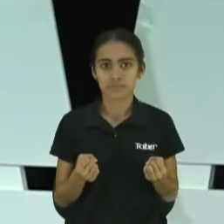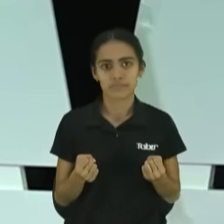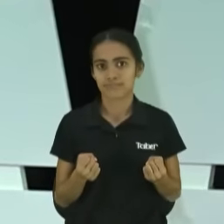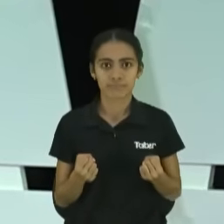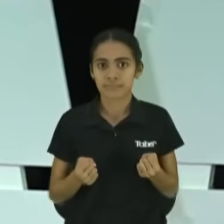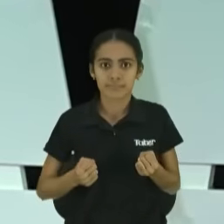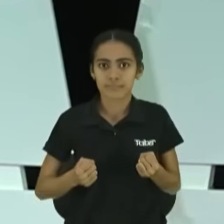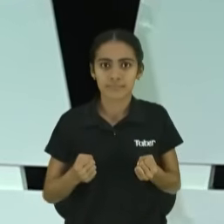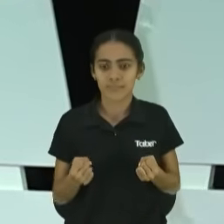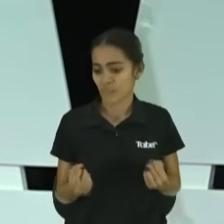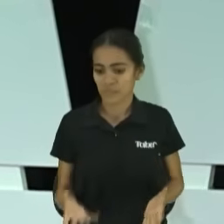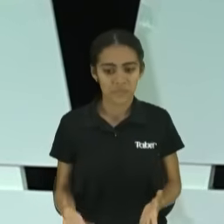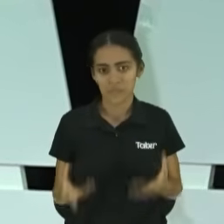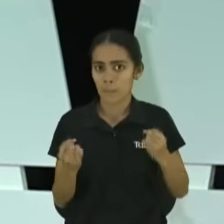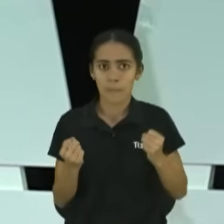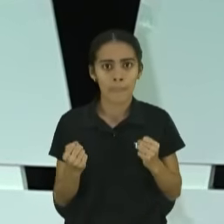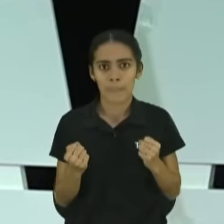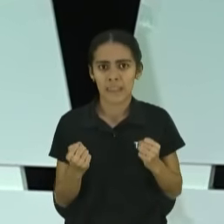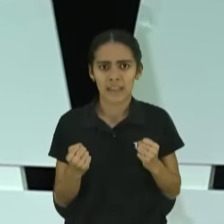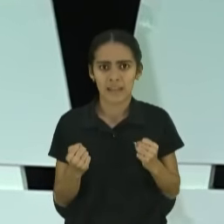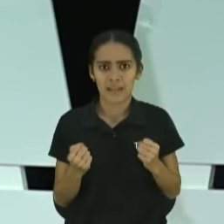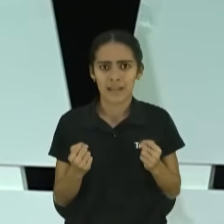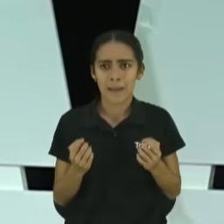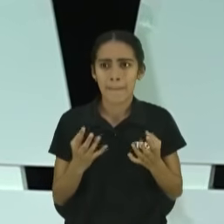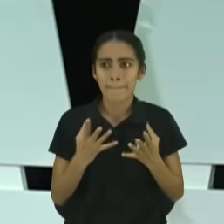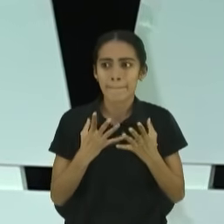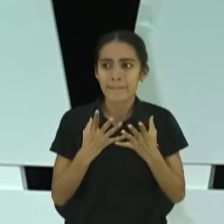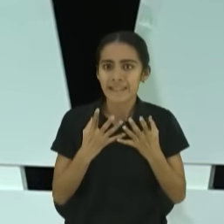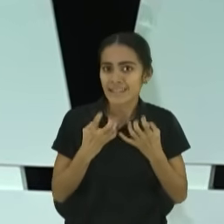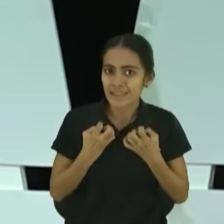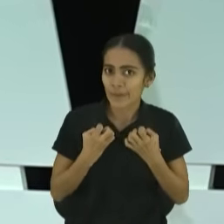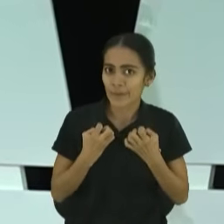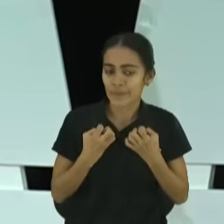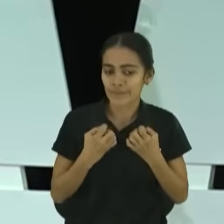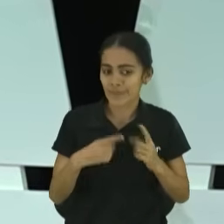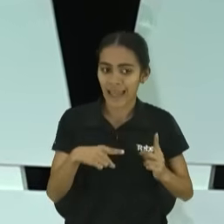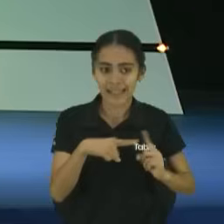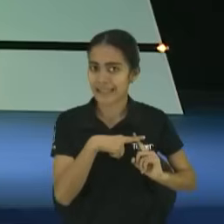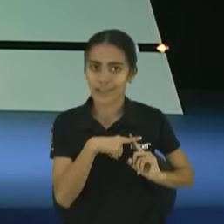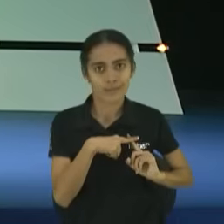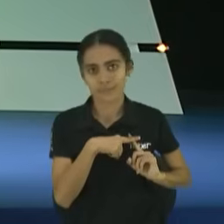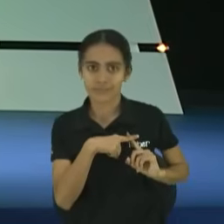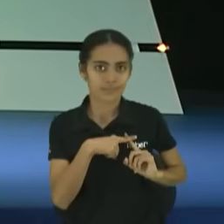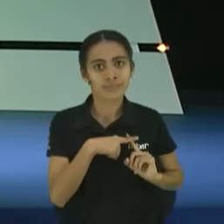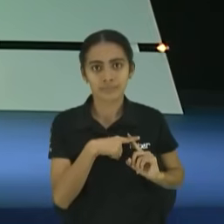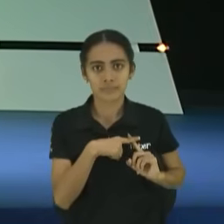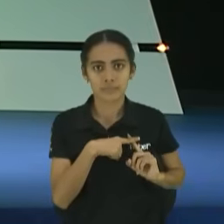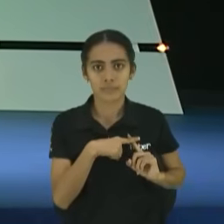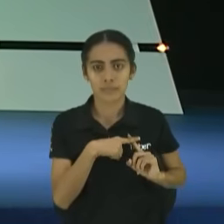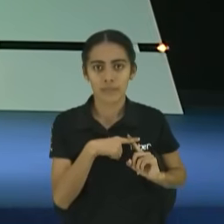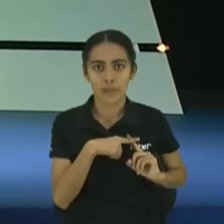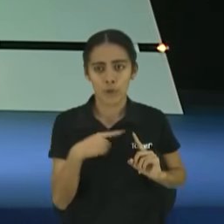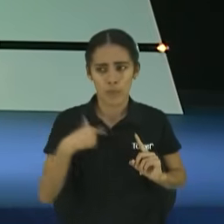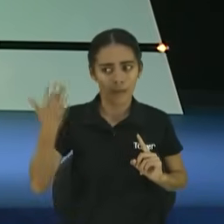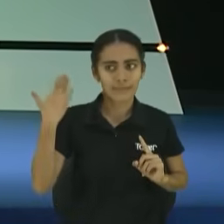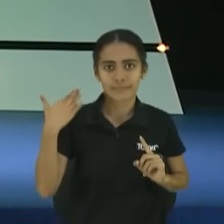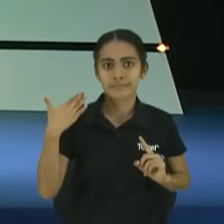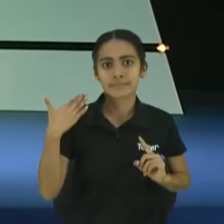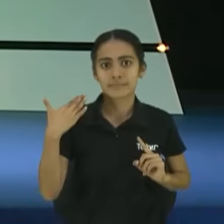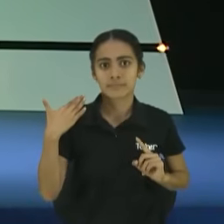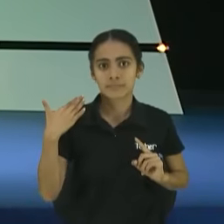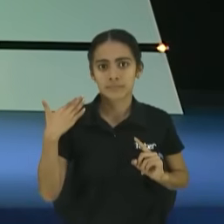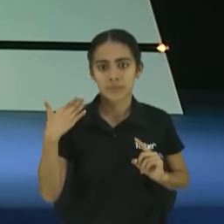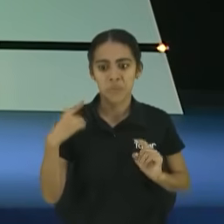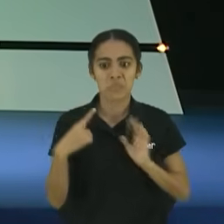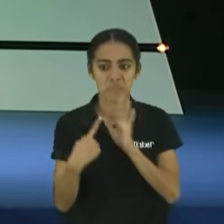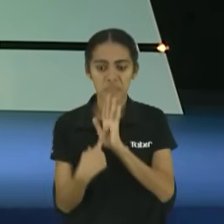No era salvo. Mis deseos no eran de un cristiano. Y yo he cometido regadas, ¿qué para qué le cuento? Aquí en la iglesia,